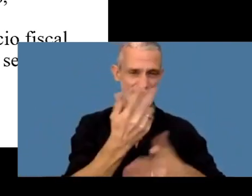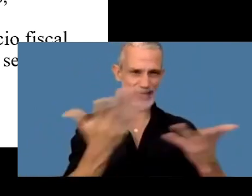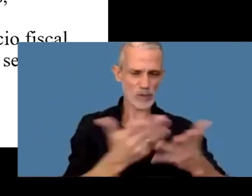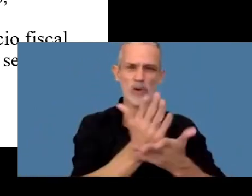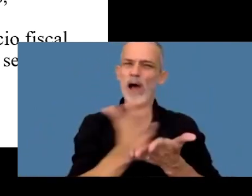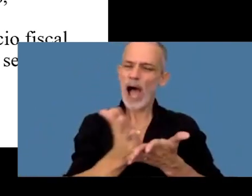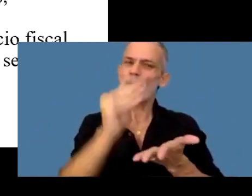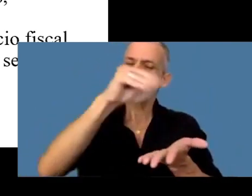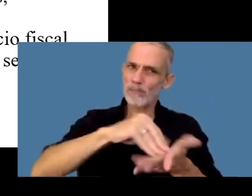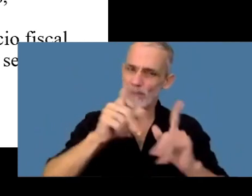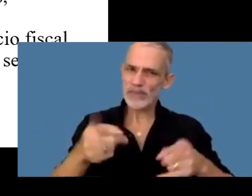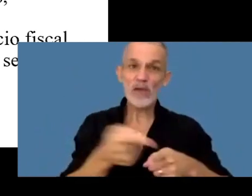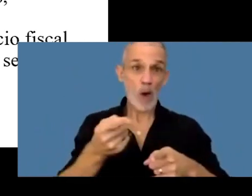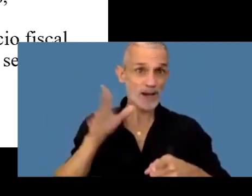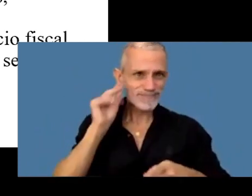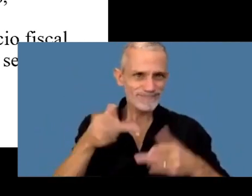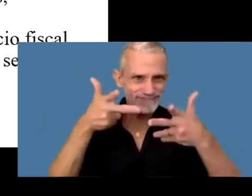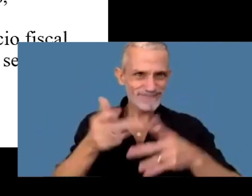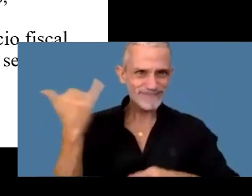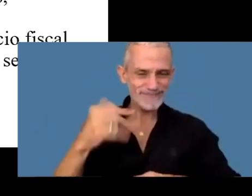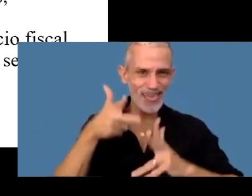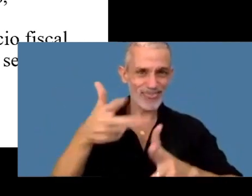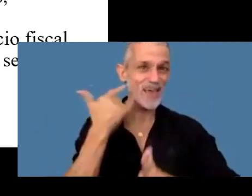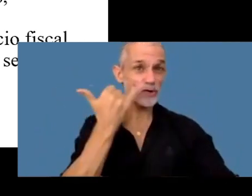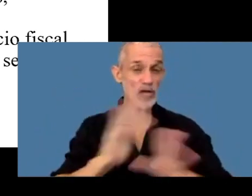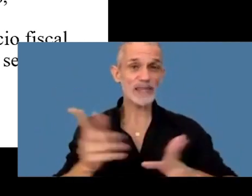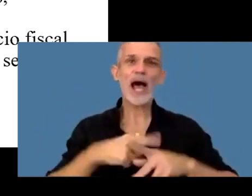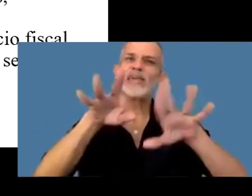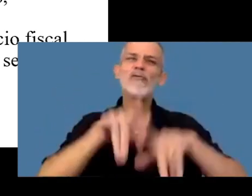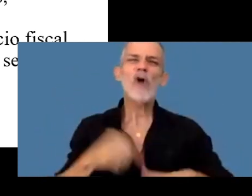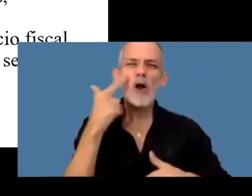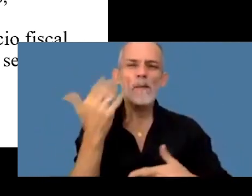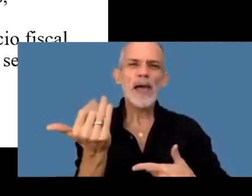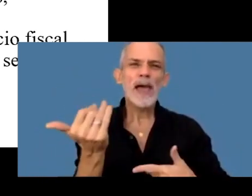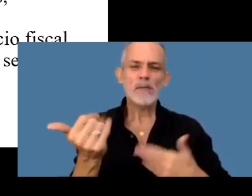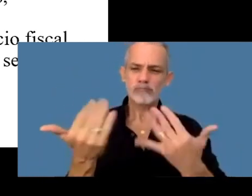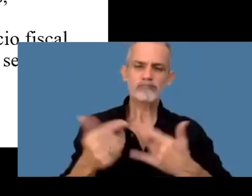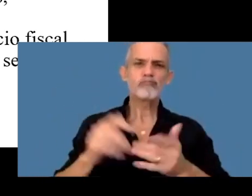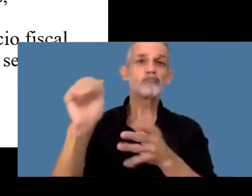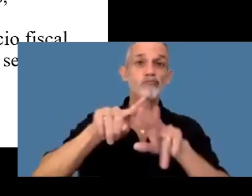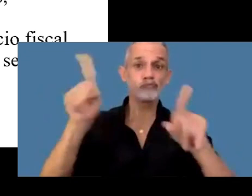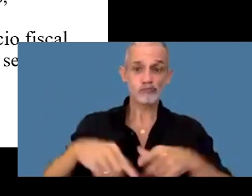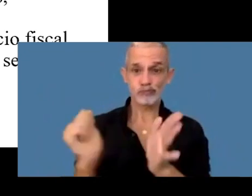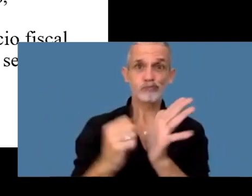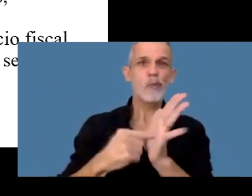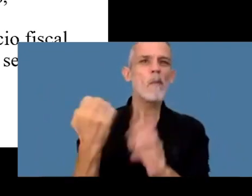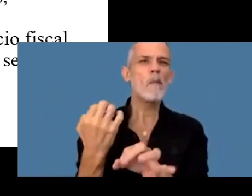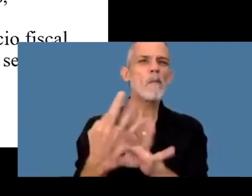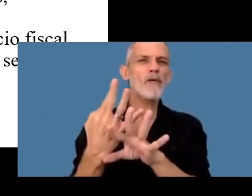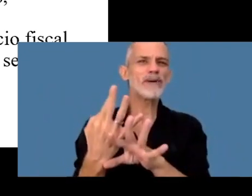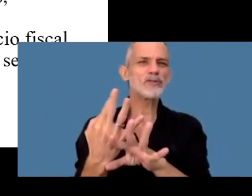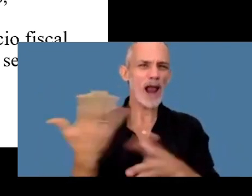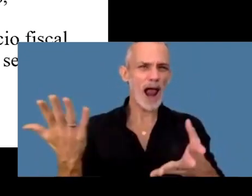que escucharon recién, se les pide un informe emitido por un profesional independiente con